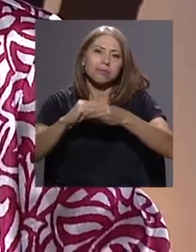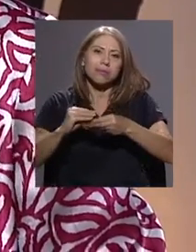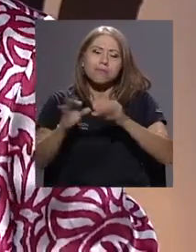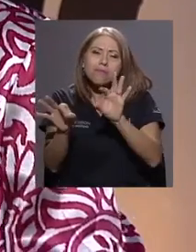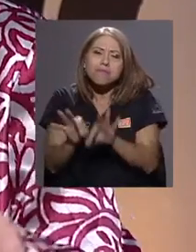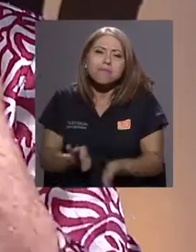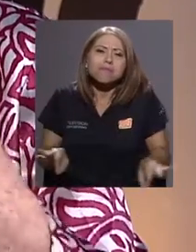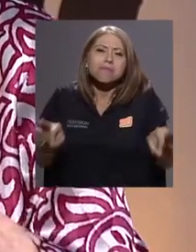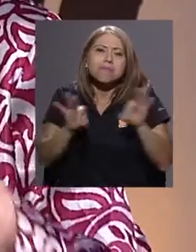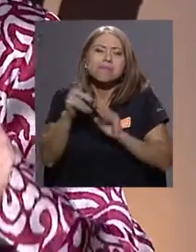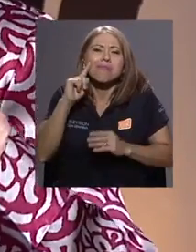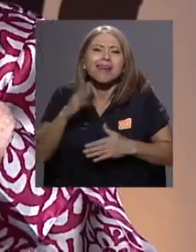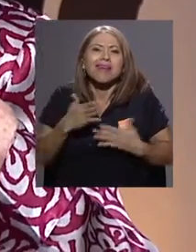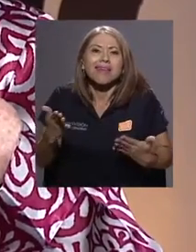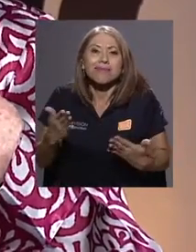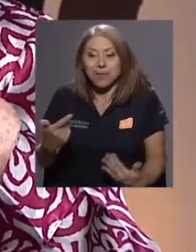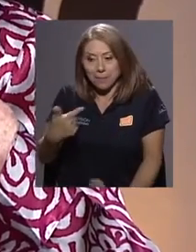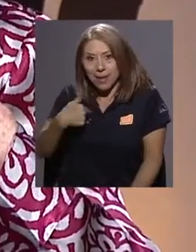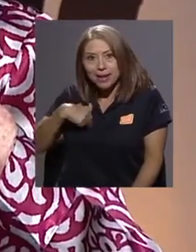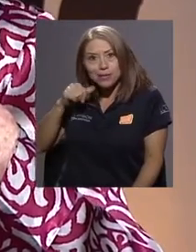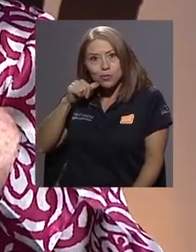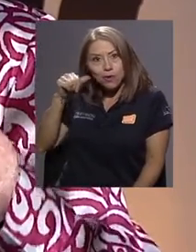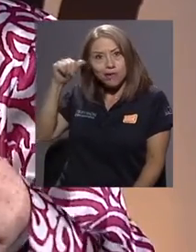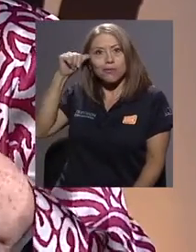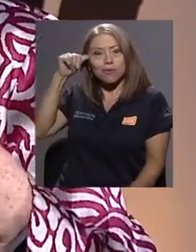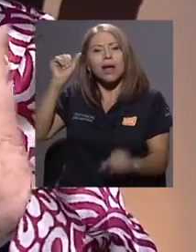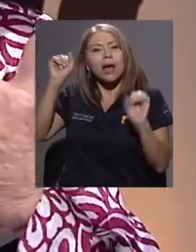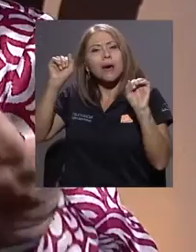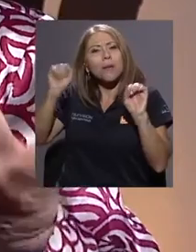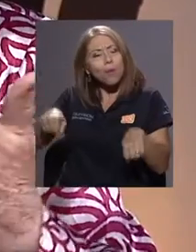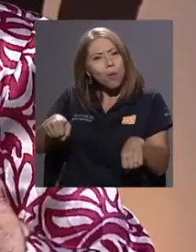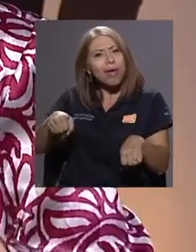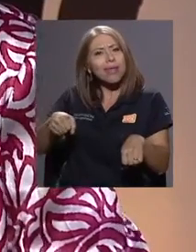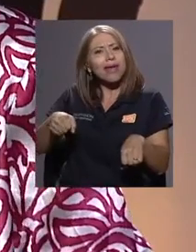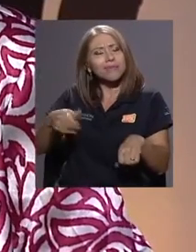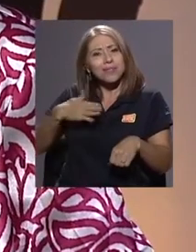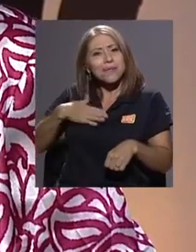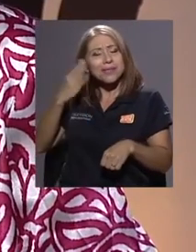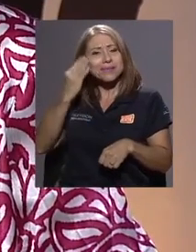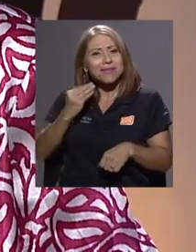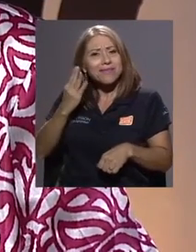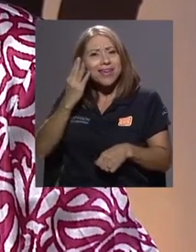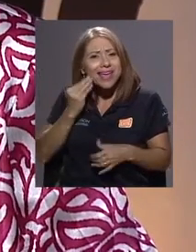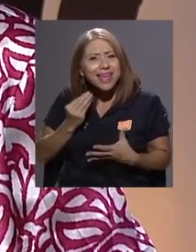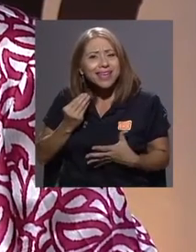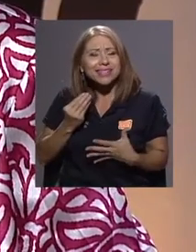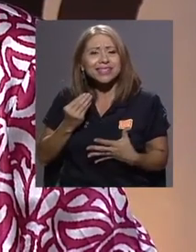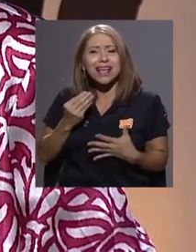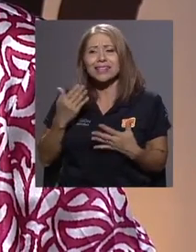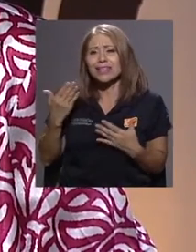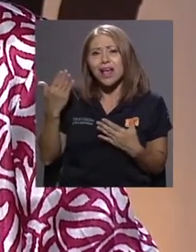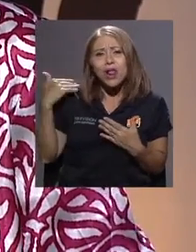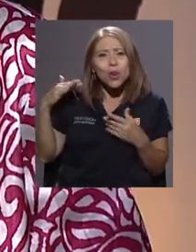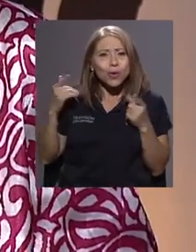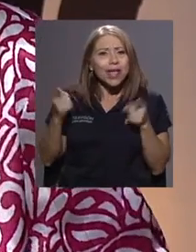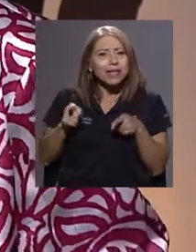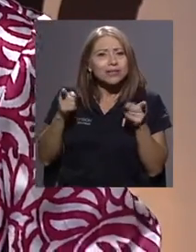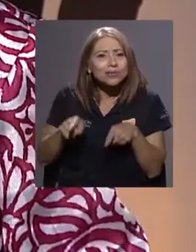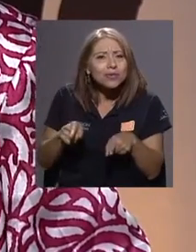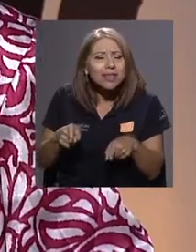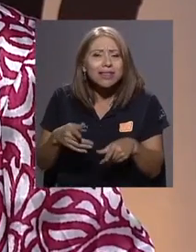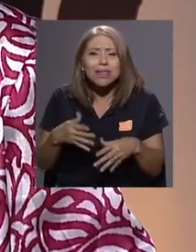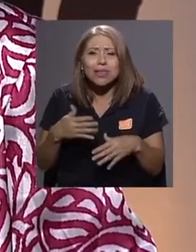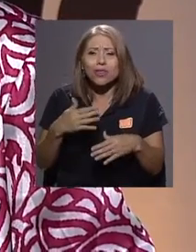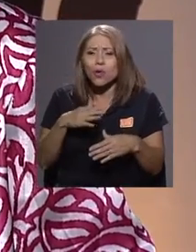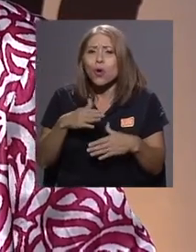aquí para que yo adulta pueda compartir un poco de mis vivencias de lo que ha sucedido de